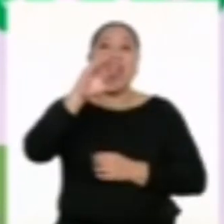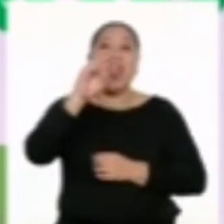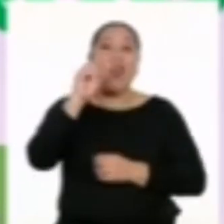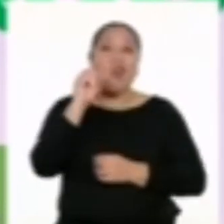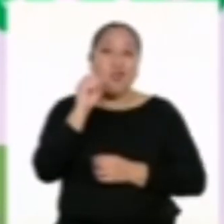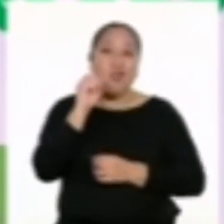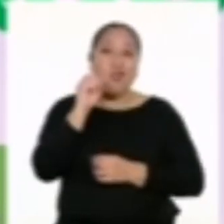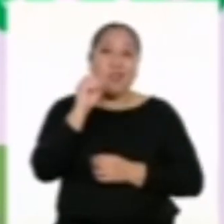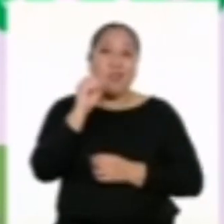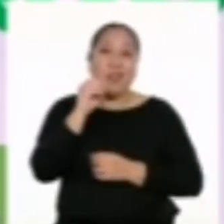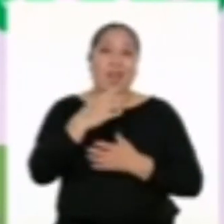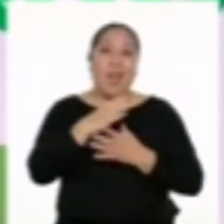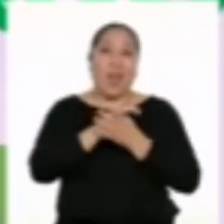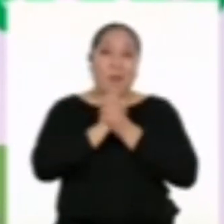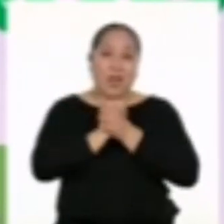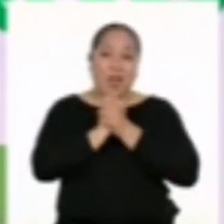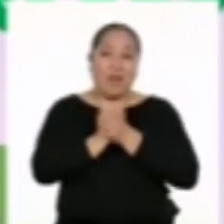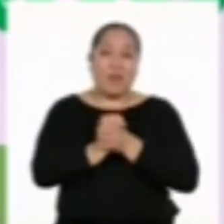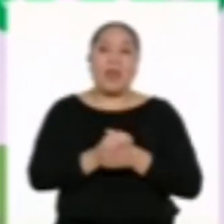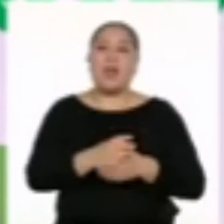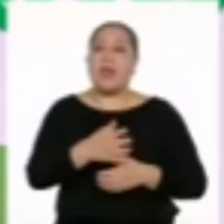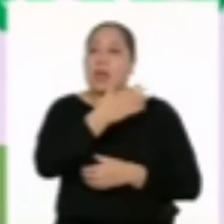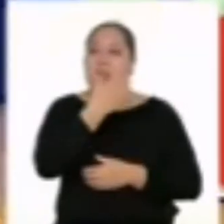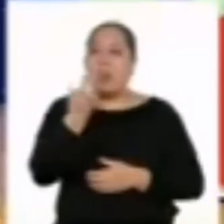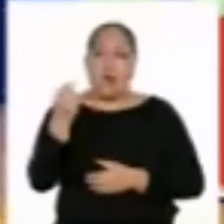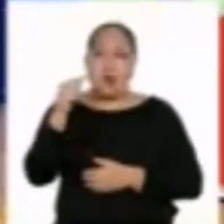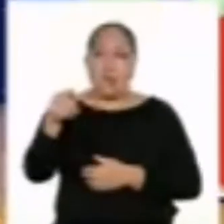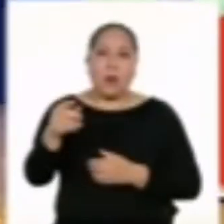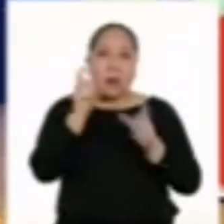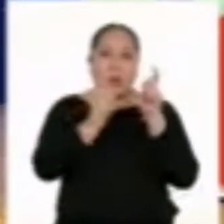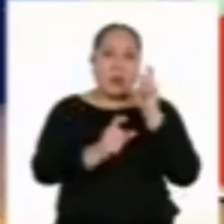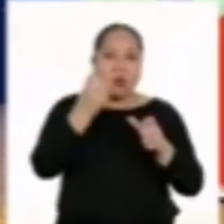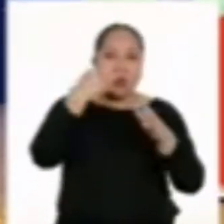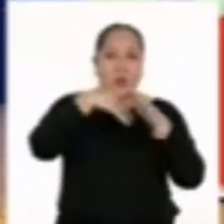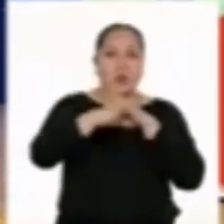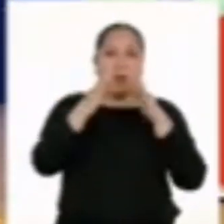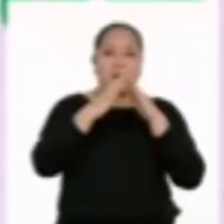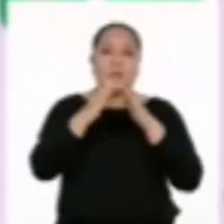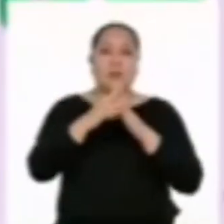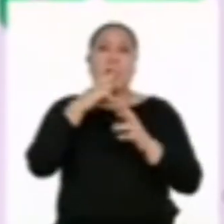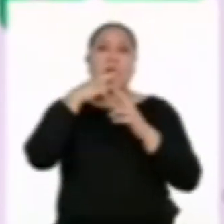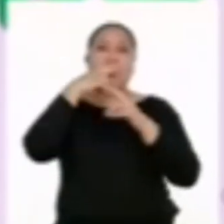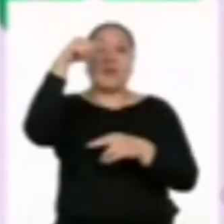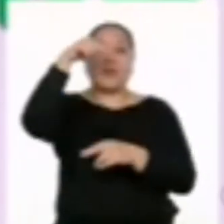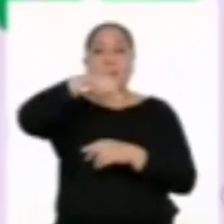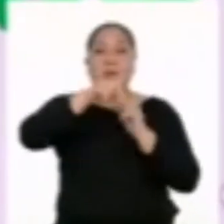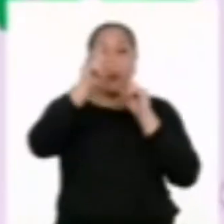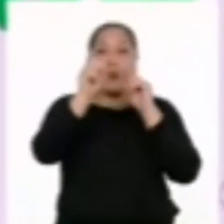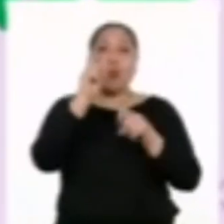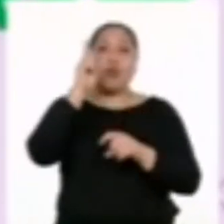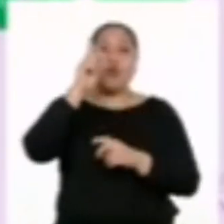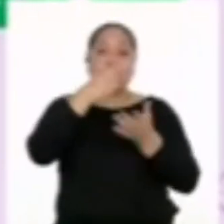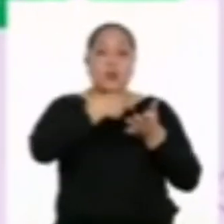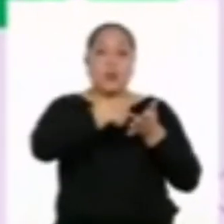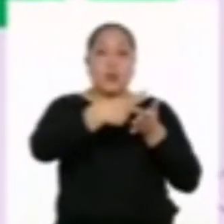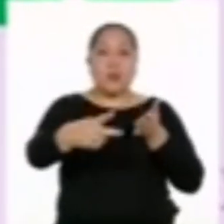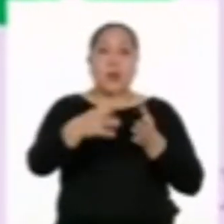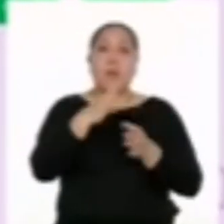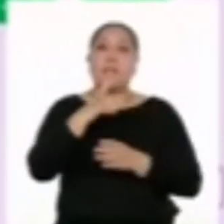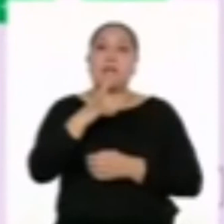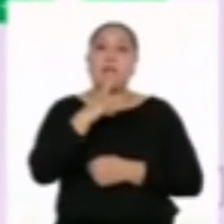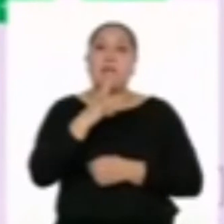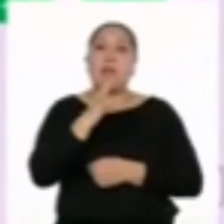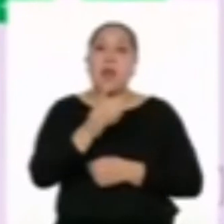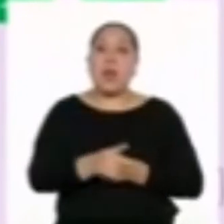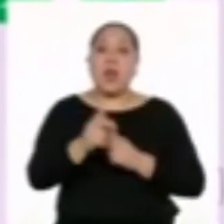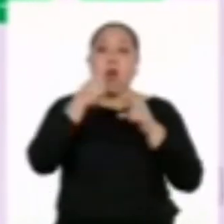genere cambios en los comportamientos de los miembros del hogar? Para responder esta pregunta, a lo largo de estas 2 semanas vamos a hablar del